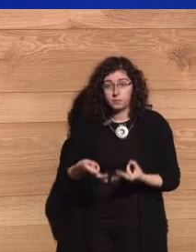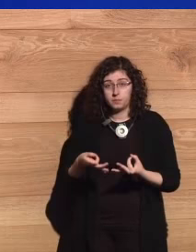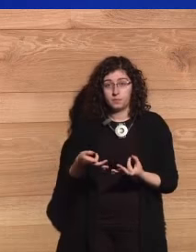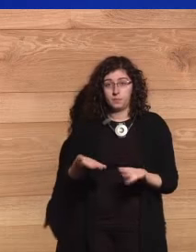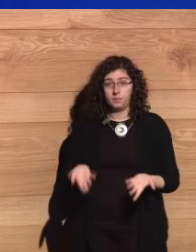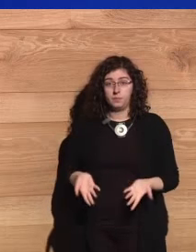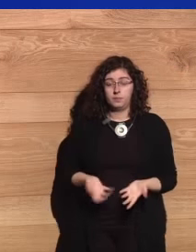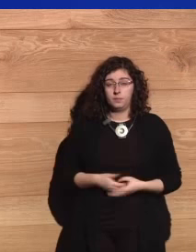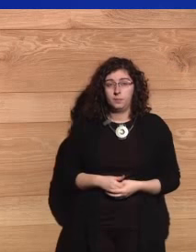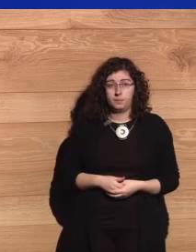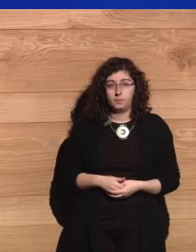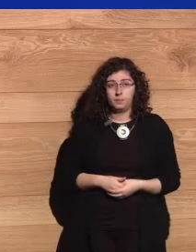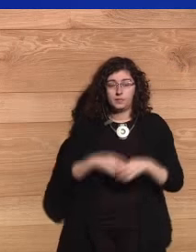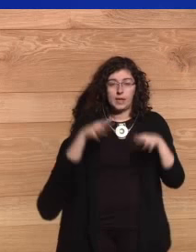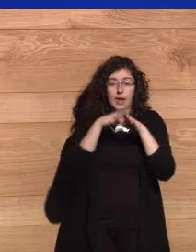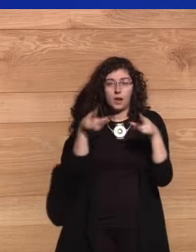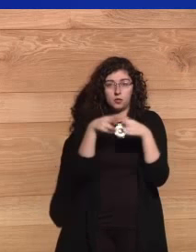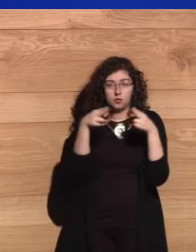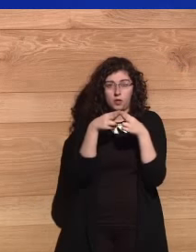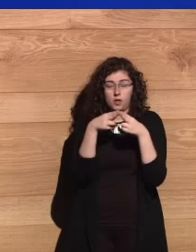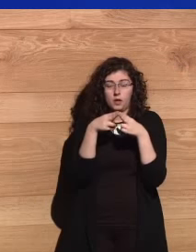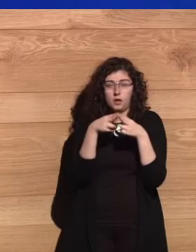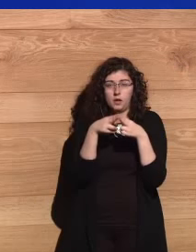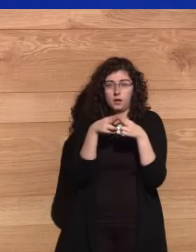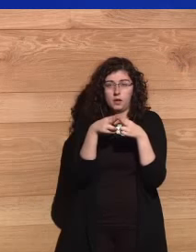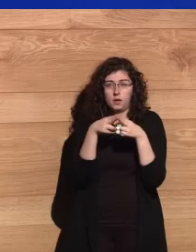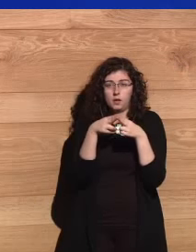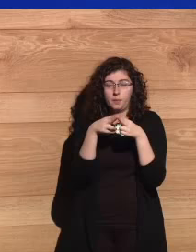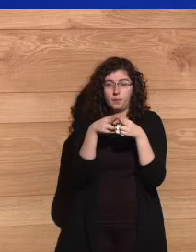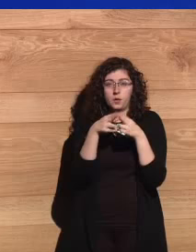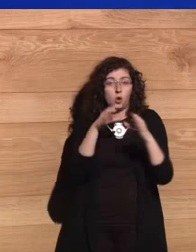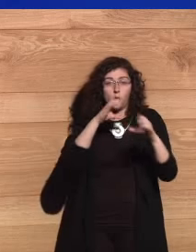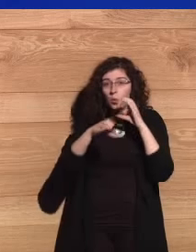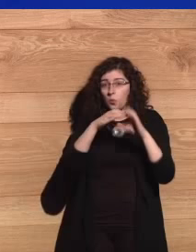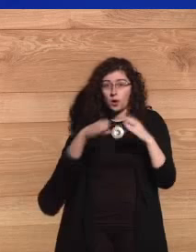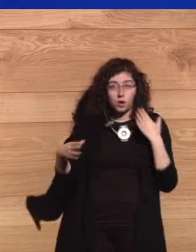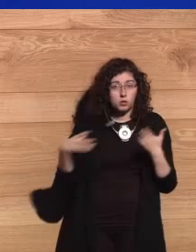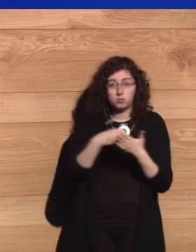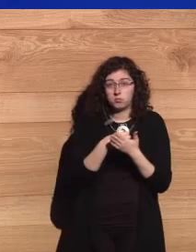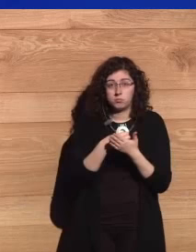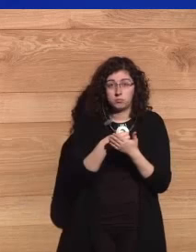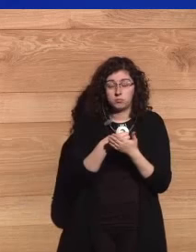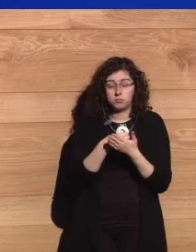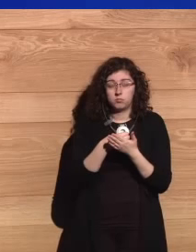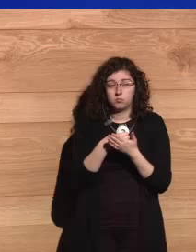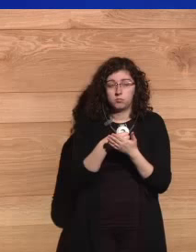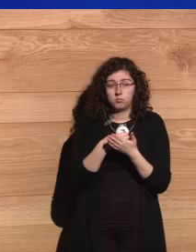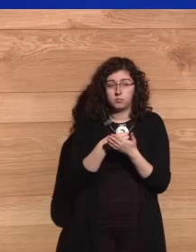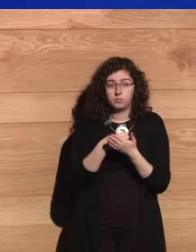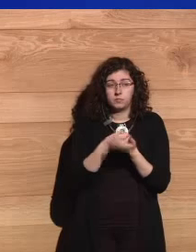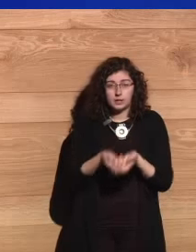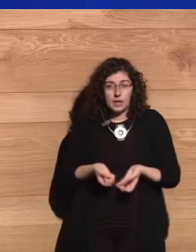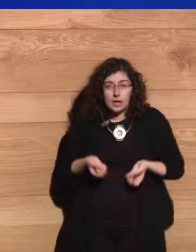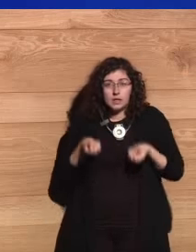ello. Las redes sociales y, en cierta medida, toda la comunicación que se